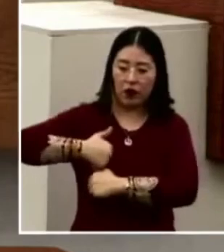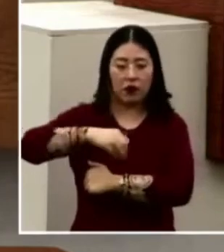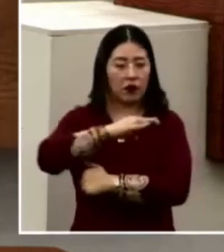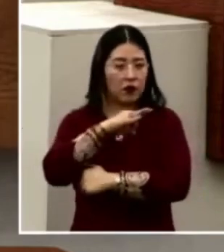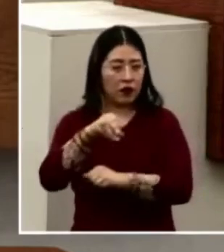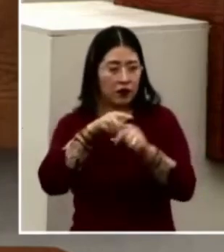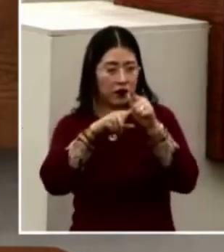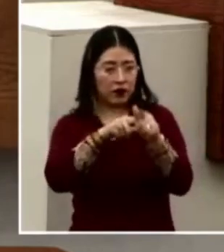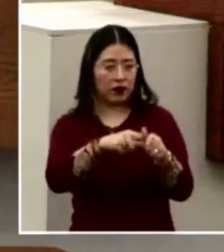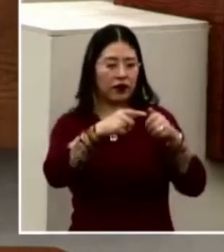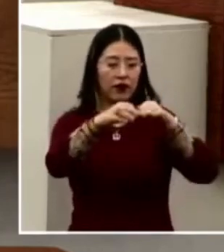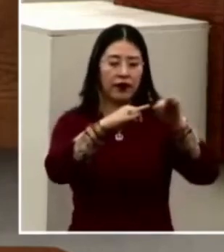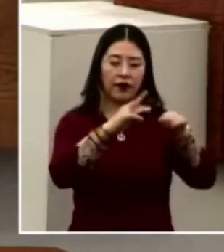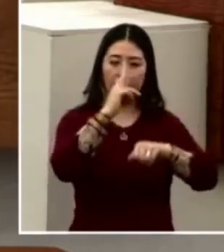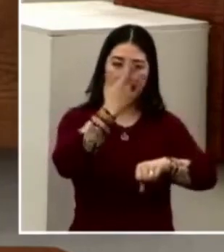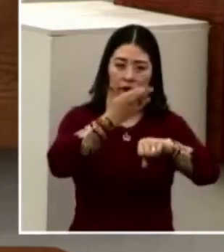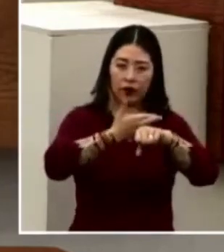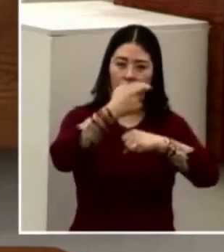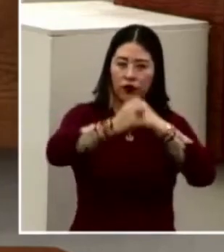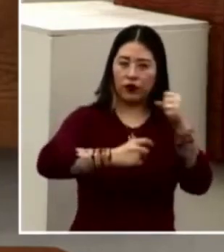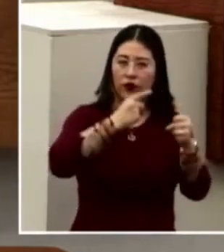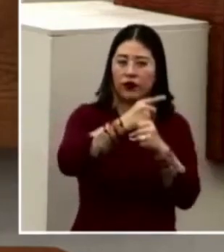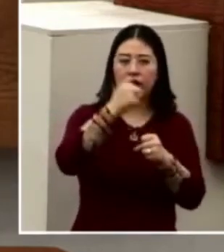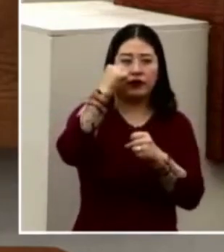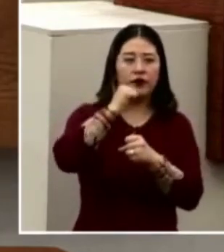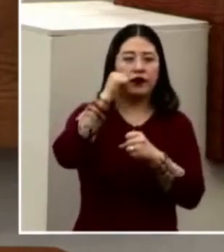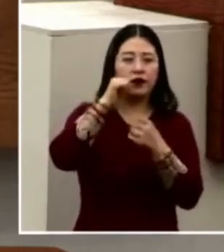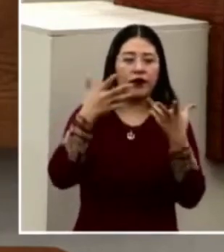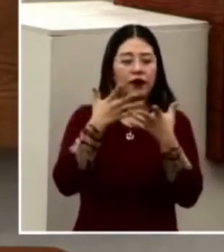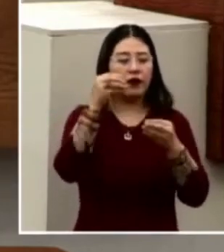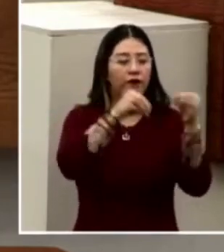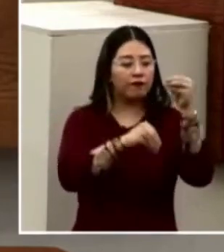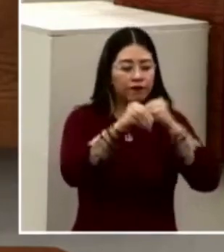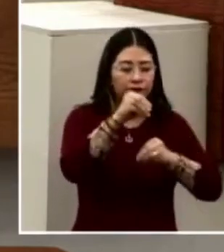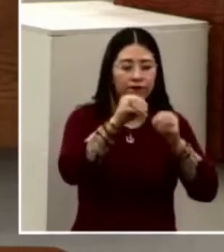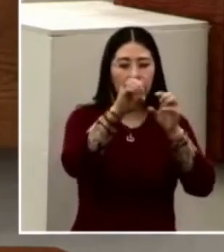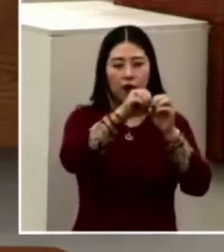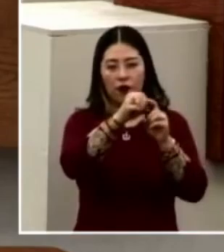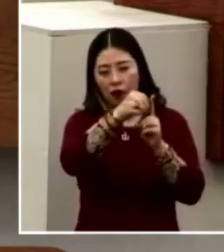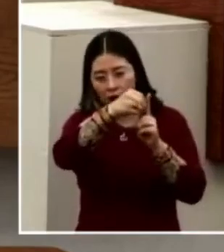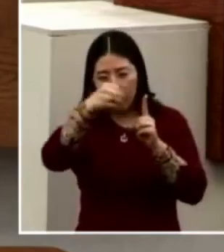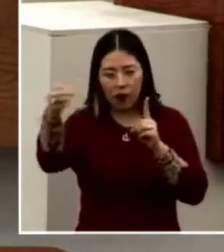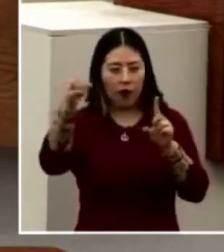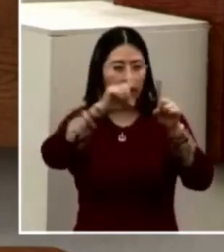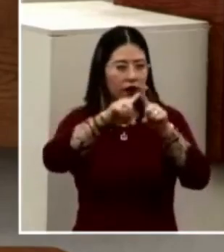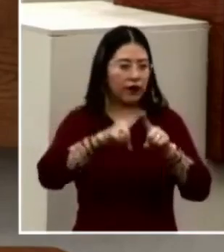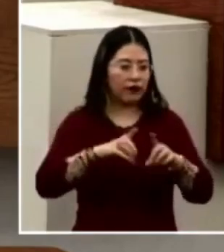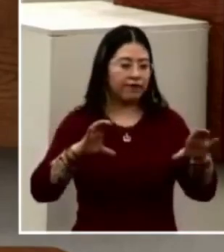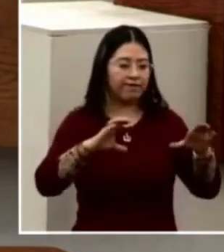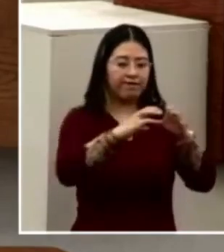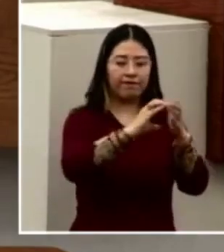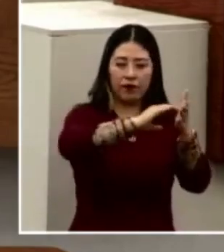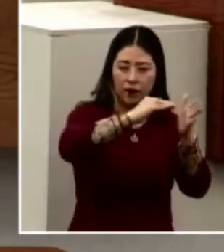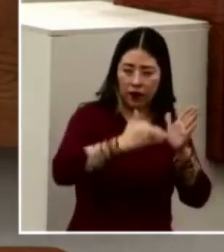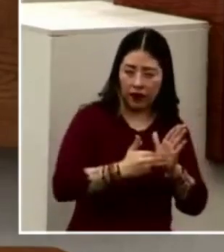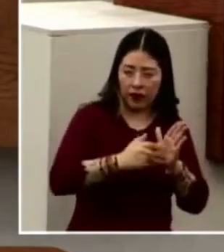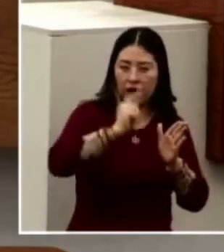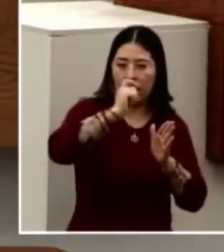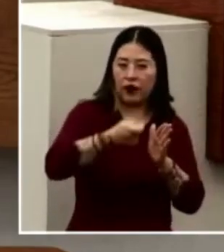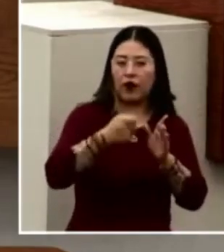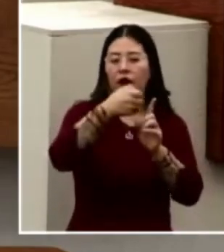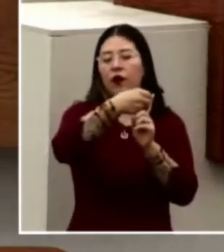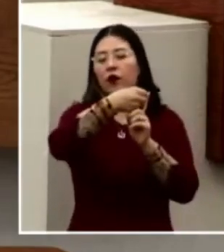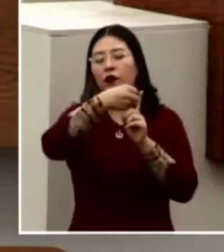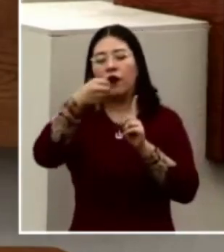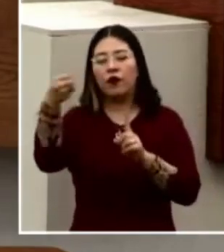podrá prestar las tareas siempre y cuando lo haga con su propia organización y medios, pues nos refiere a la organización